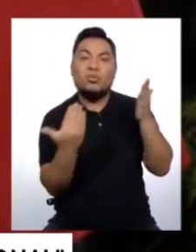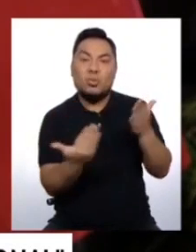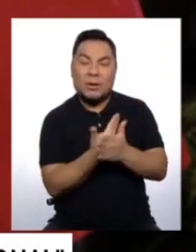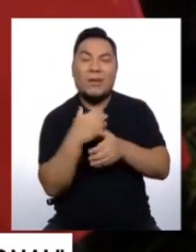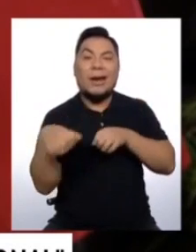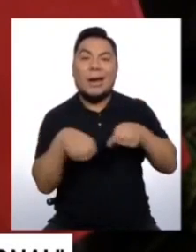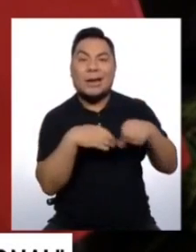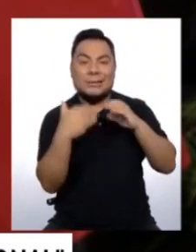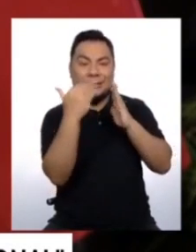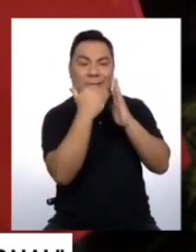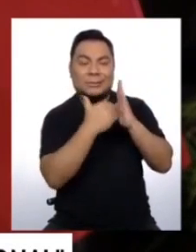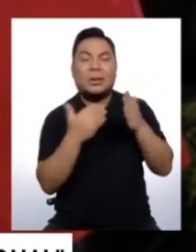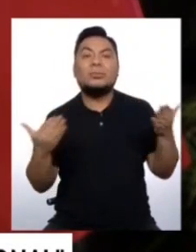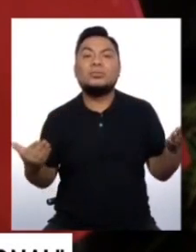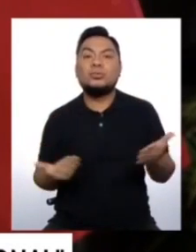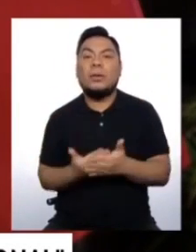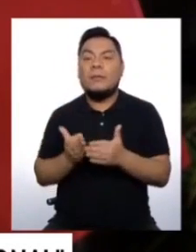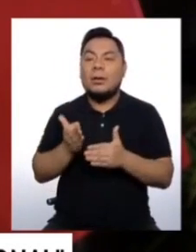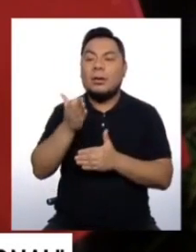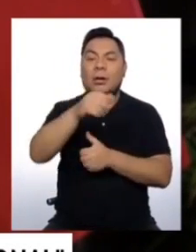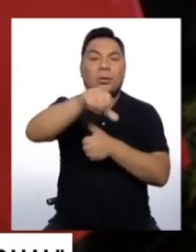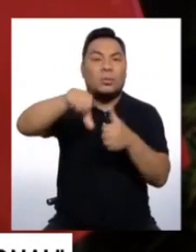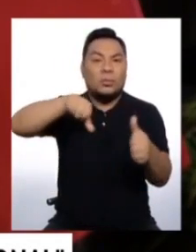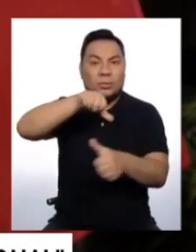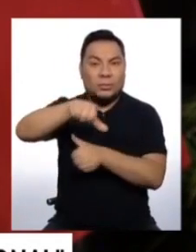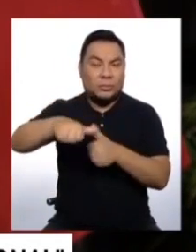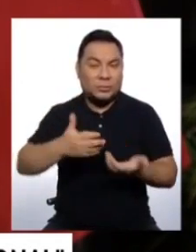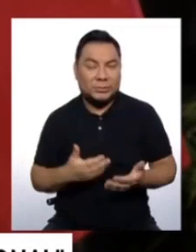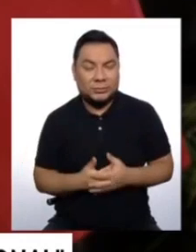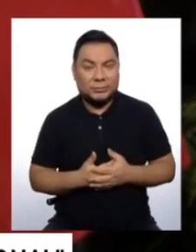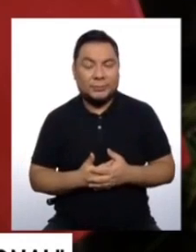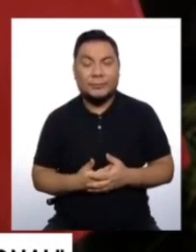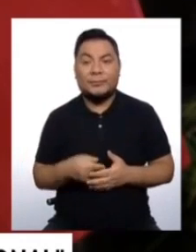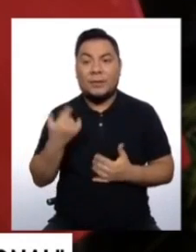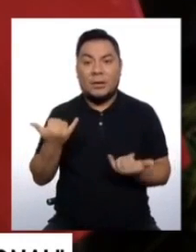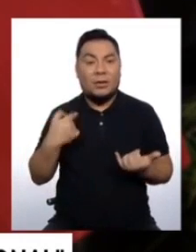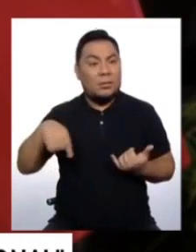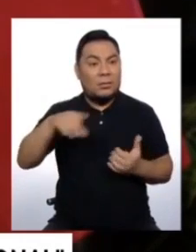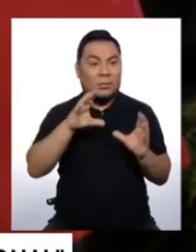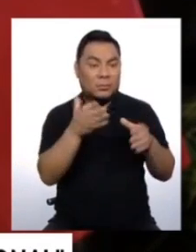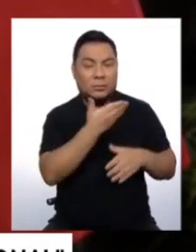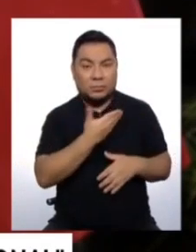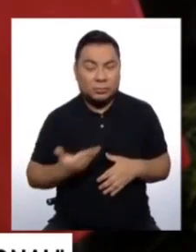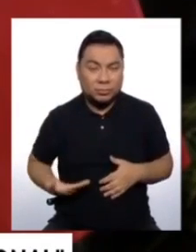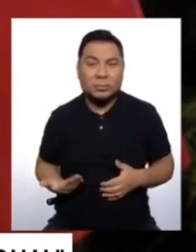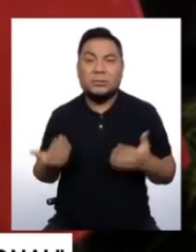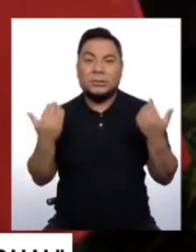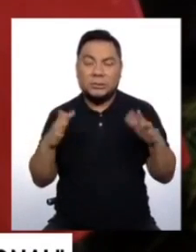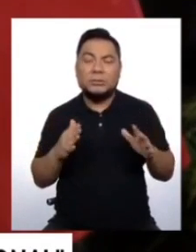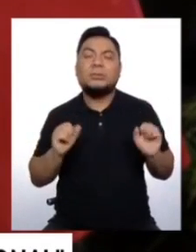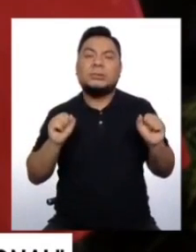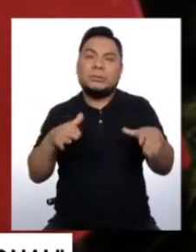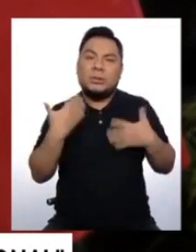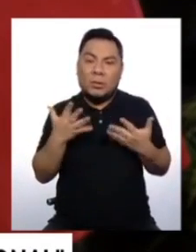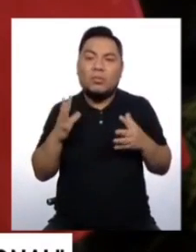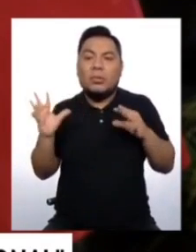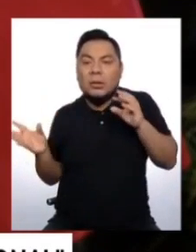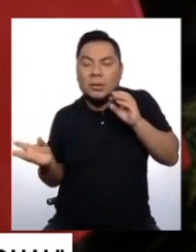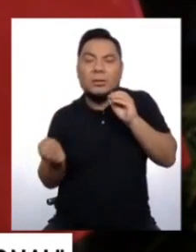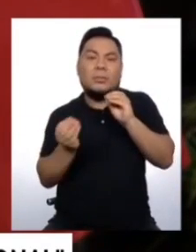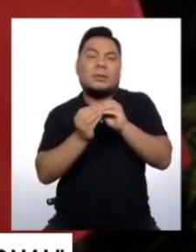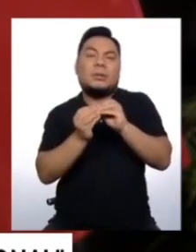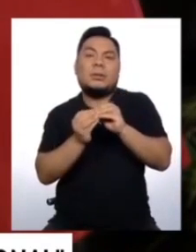de hacia una nueva convivencia. El sector público hemos determinado que puede